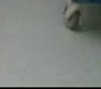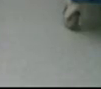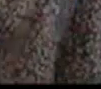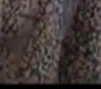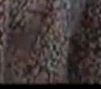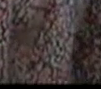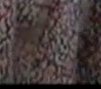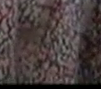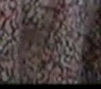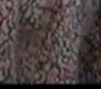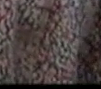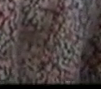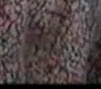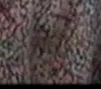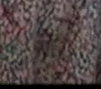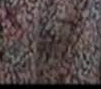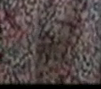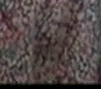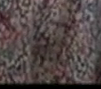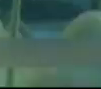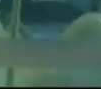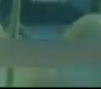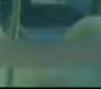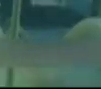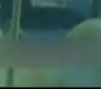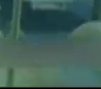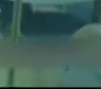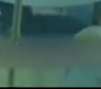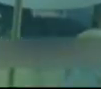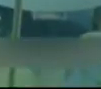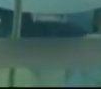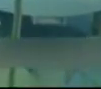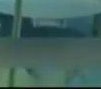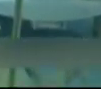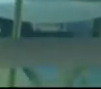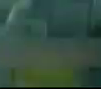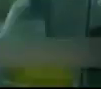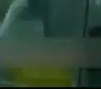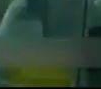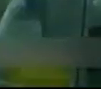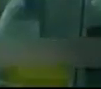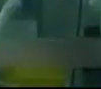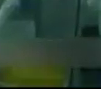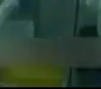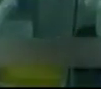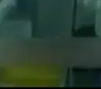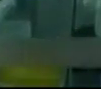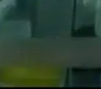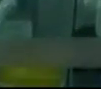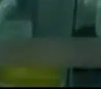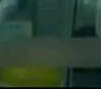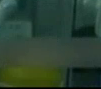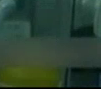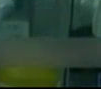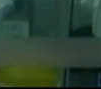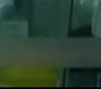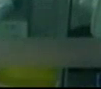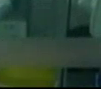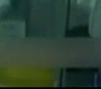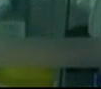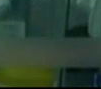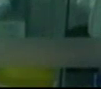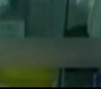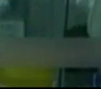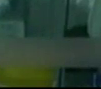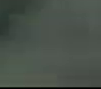conjunto de compras de guantes, mascarillas, gafas y trajes de protección para los profesionales de la salud. Pues varios se mostraban